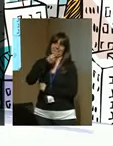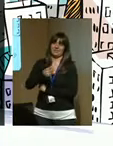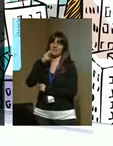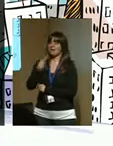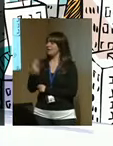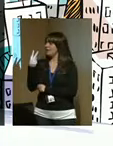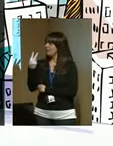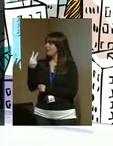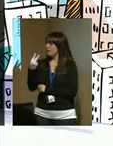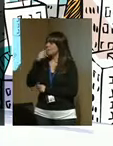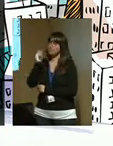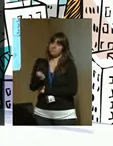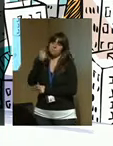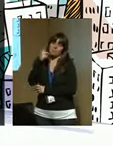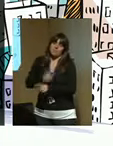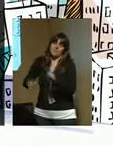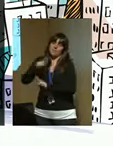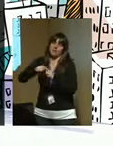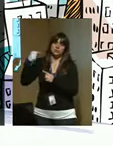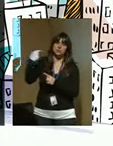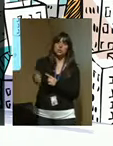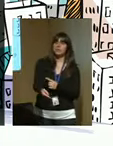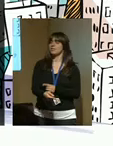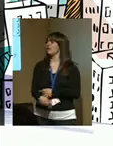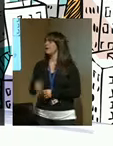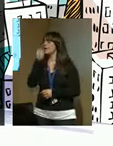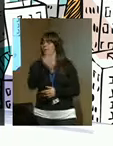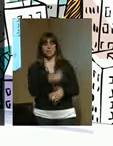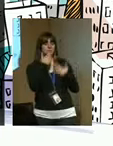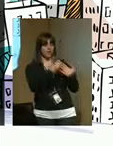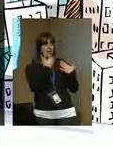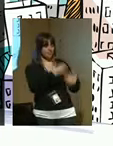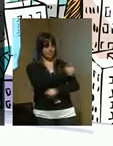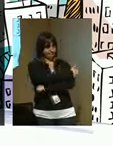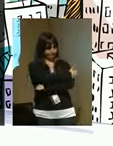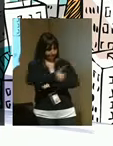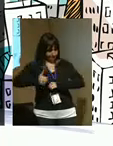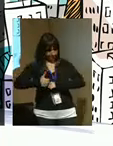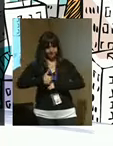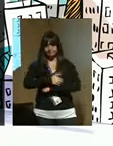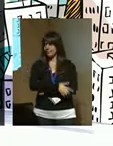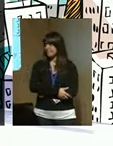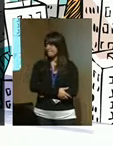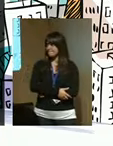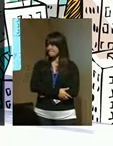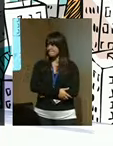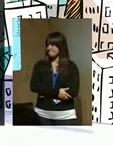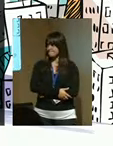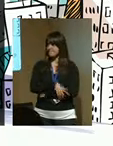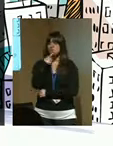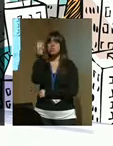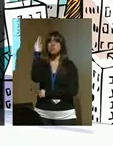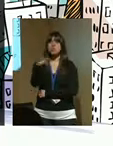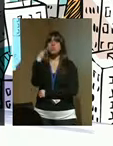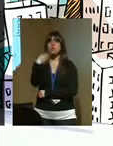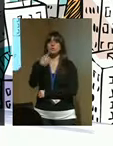que tenemos todos los días, ¿no? Así que... Pues muchísimas gracias a los componentes de la mesa. Y solamente